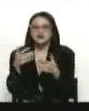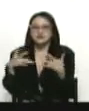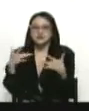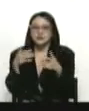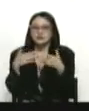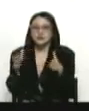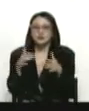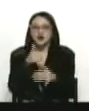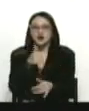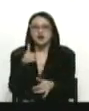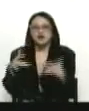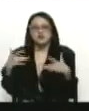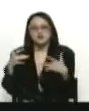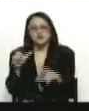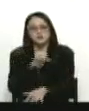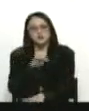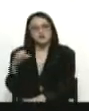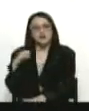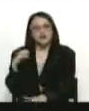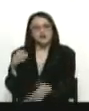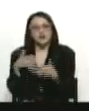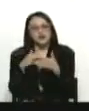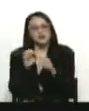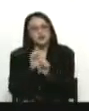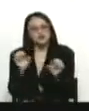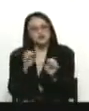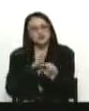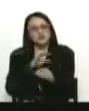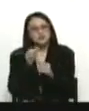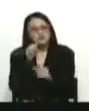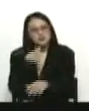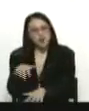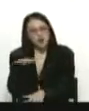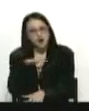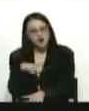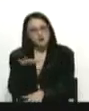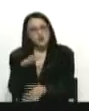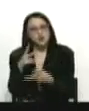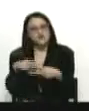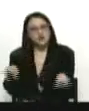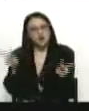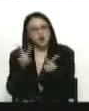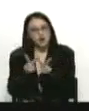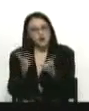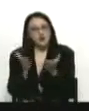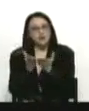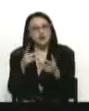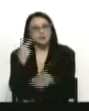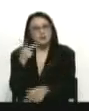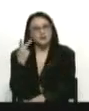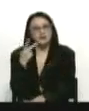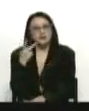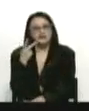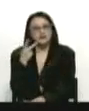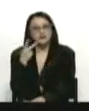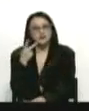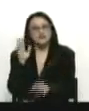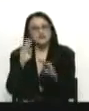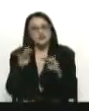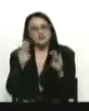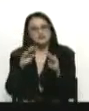cada actividad privada, en la educación del pueblo, en la generación de valores, en las escuelas políticas, de